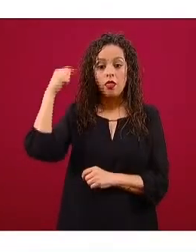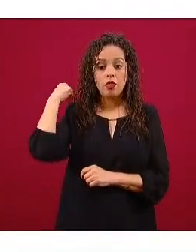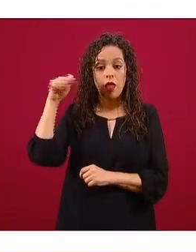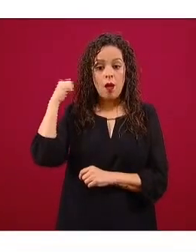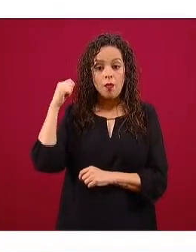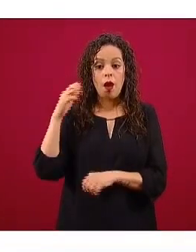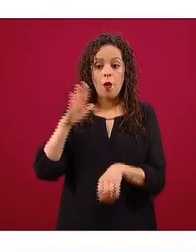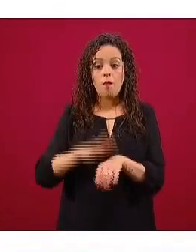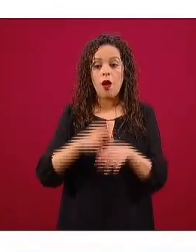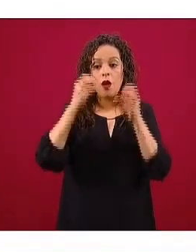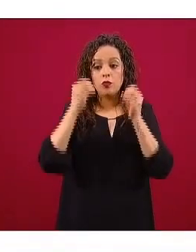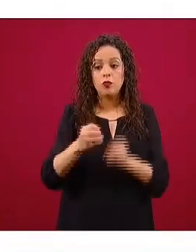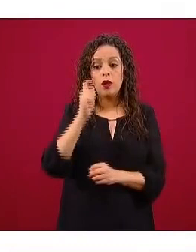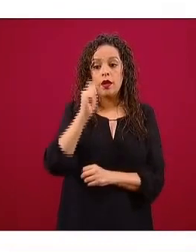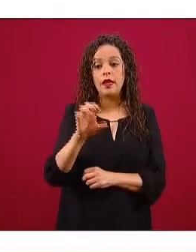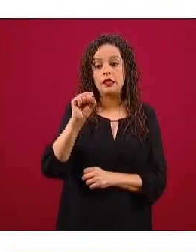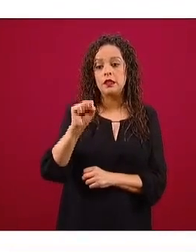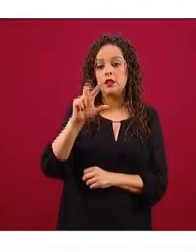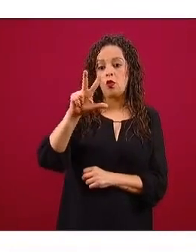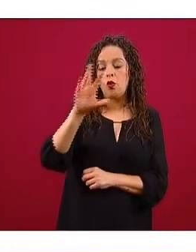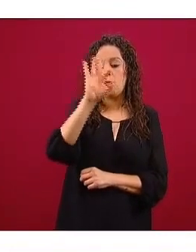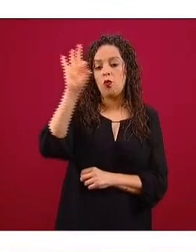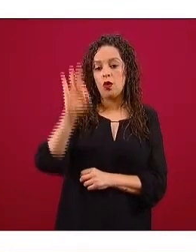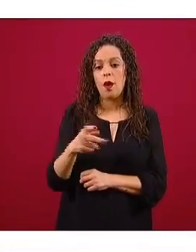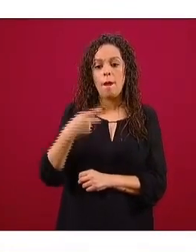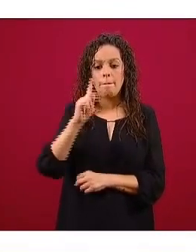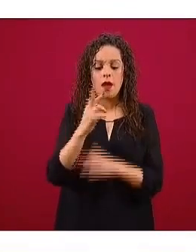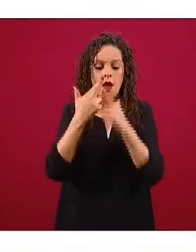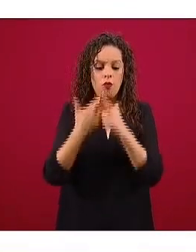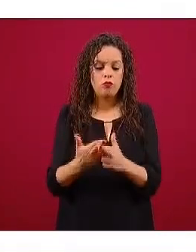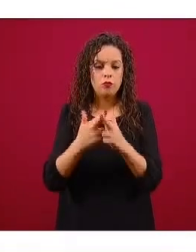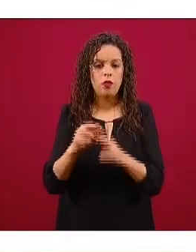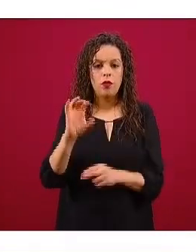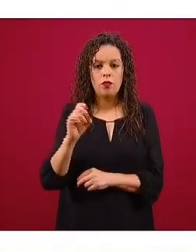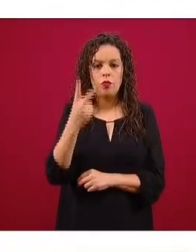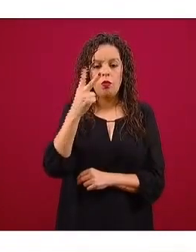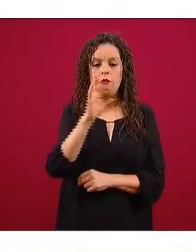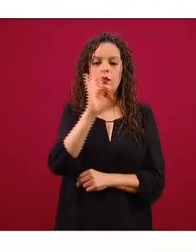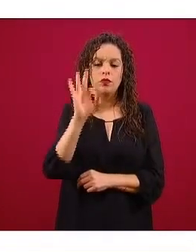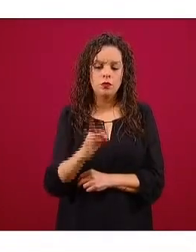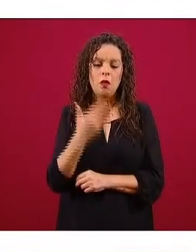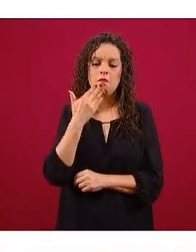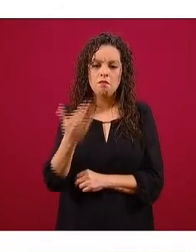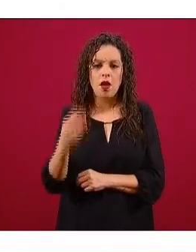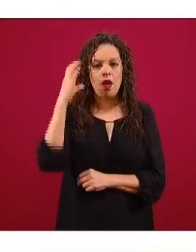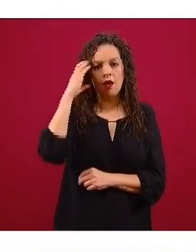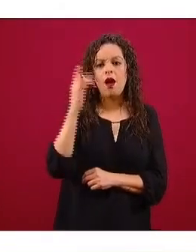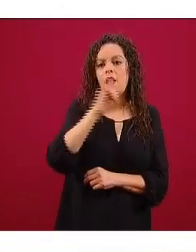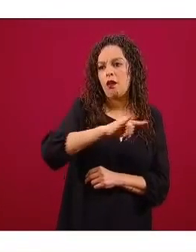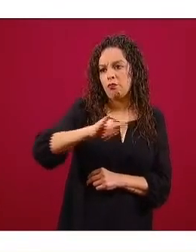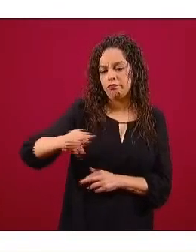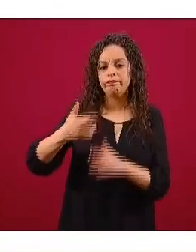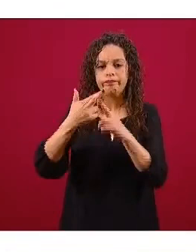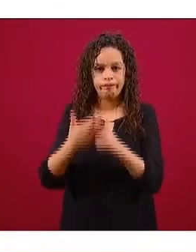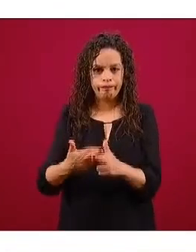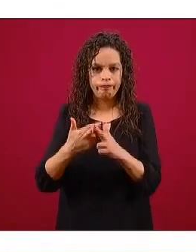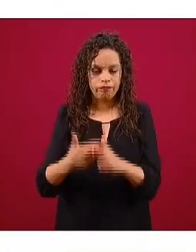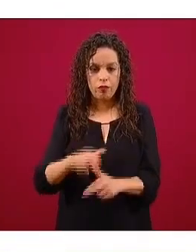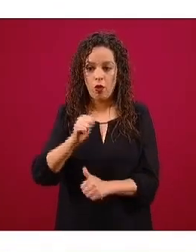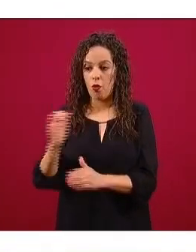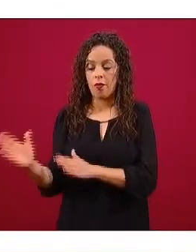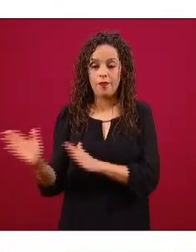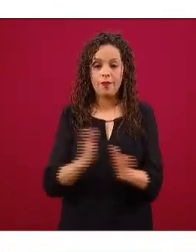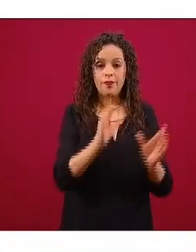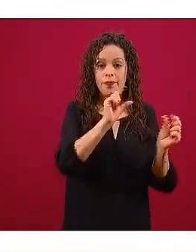este 68%, pero aún teniendo un 32% de disponibilidad. Si vemos la siguiente diapositiva,